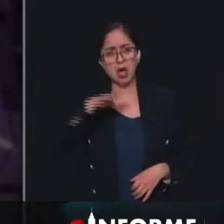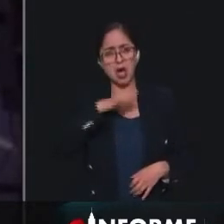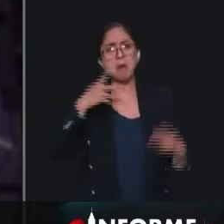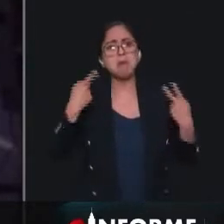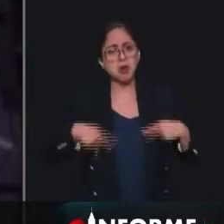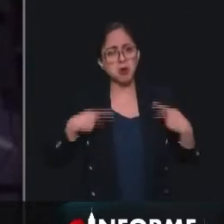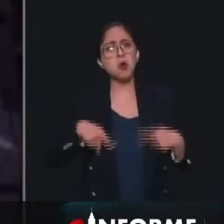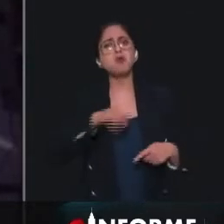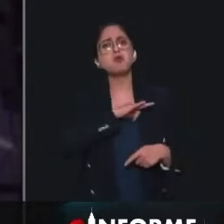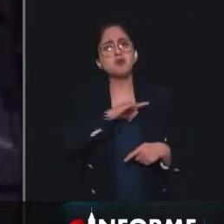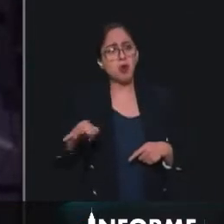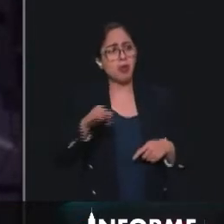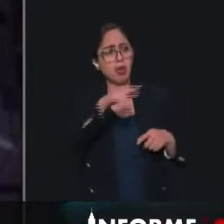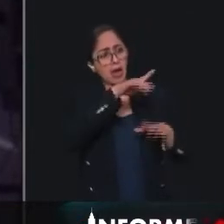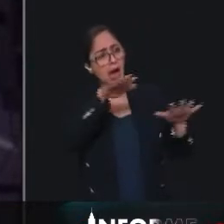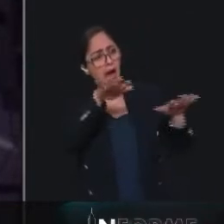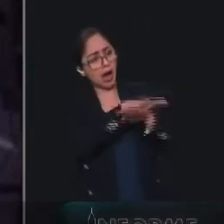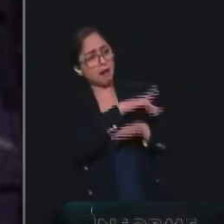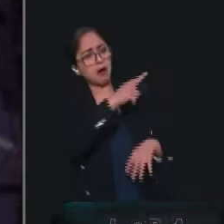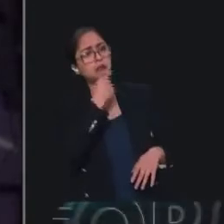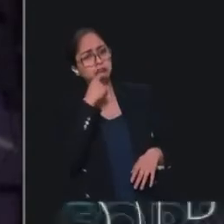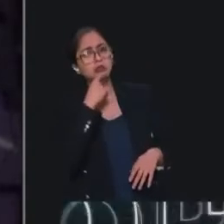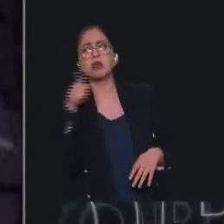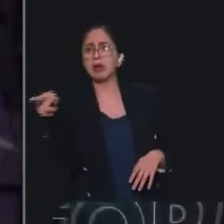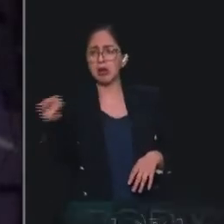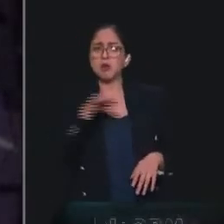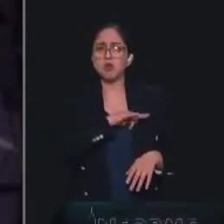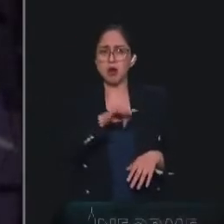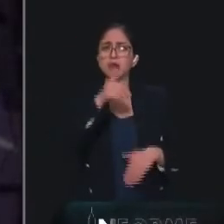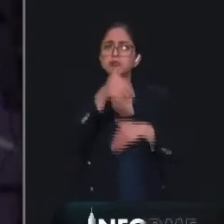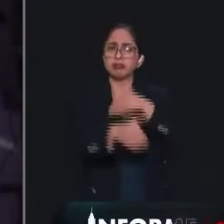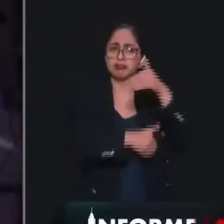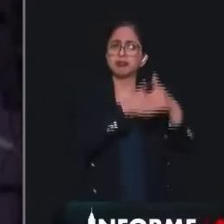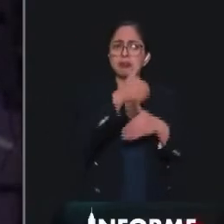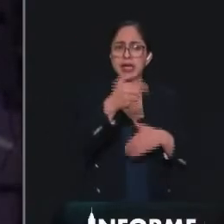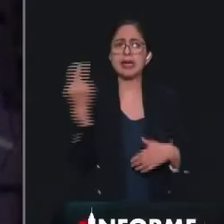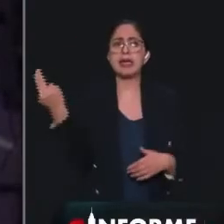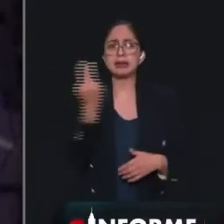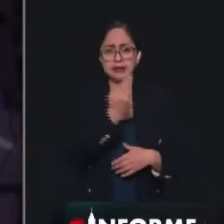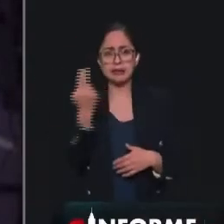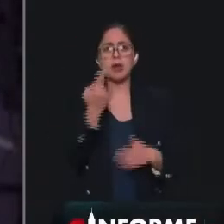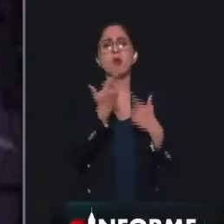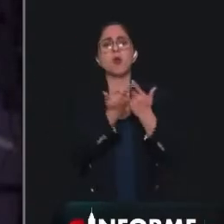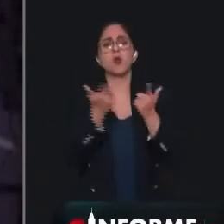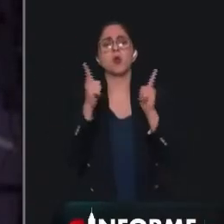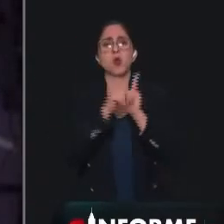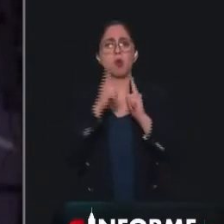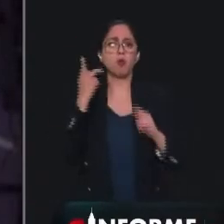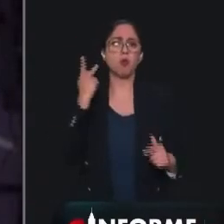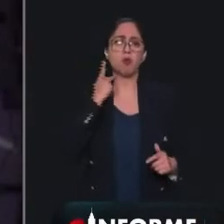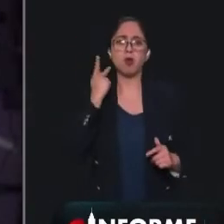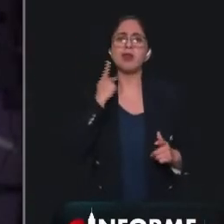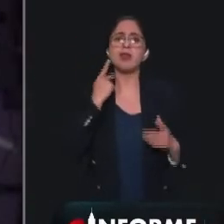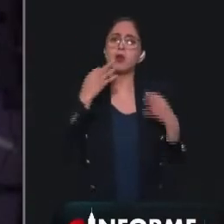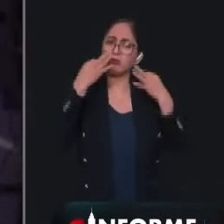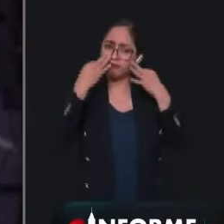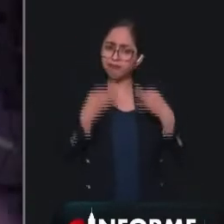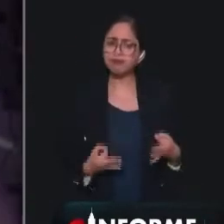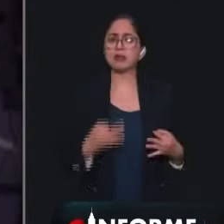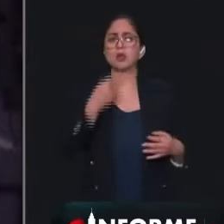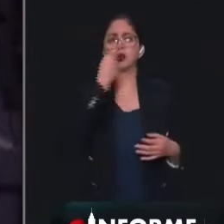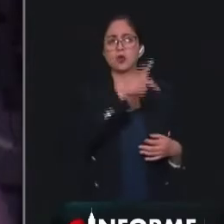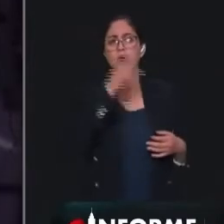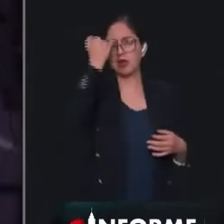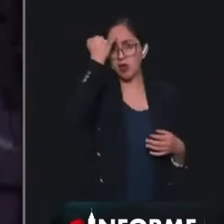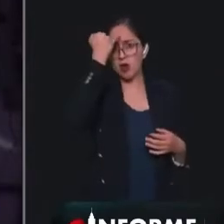Transformación. Necesitamos un partido consolidado, sólido, con una ideología clara. Todo esto